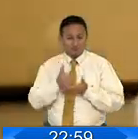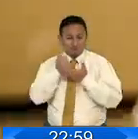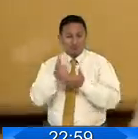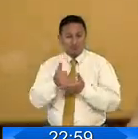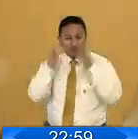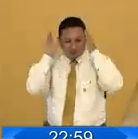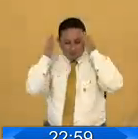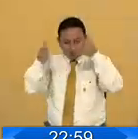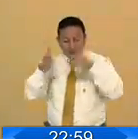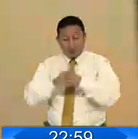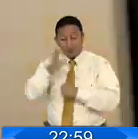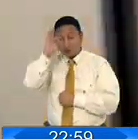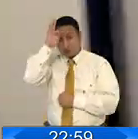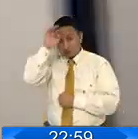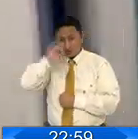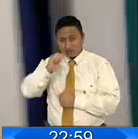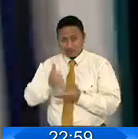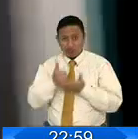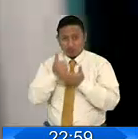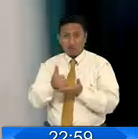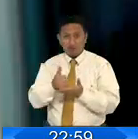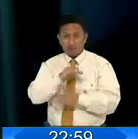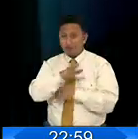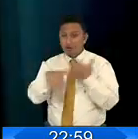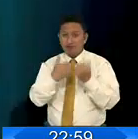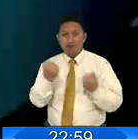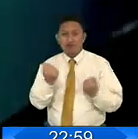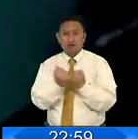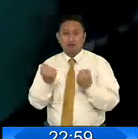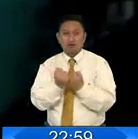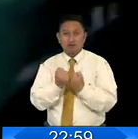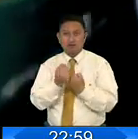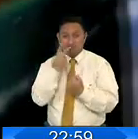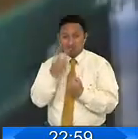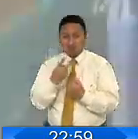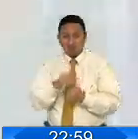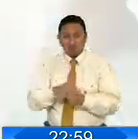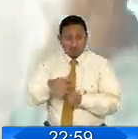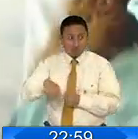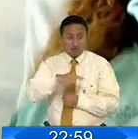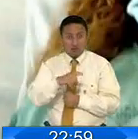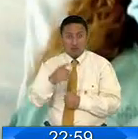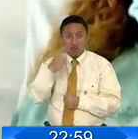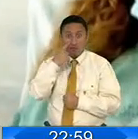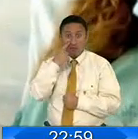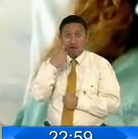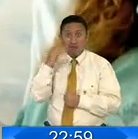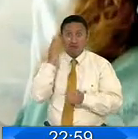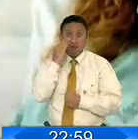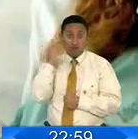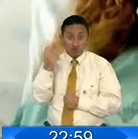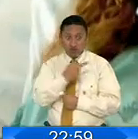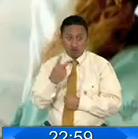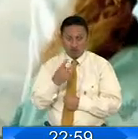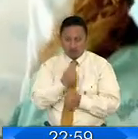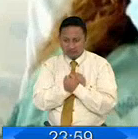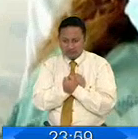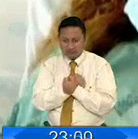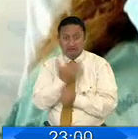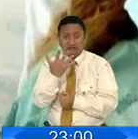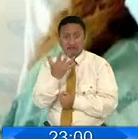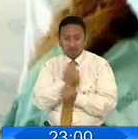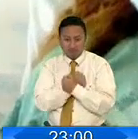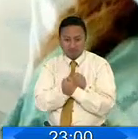por esta casa de salud que brindó su apoyo al ver el amor que hay entre un padre y una madre multiplicado por